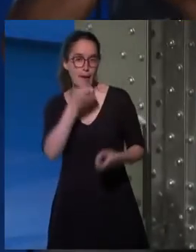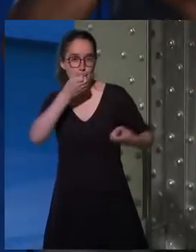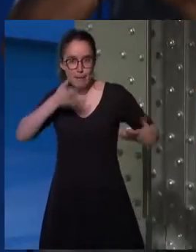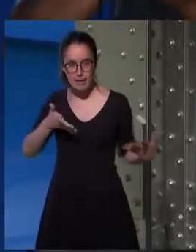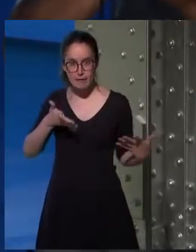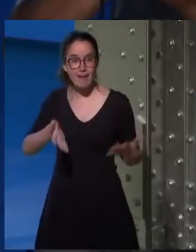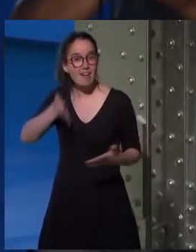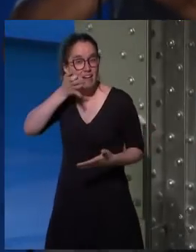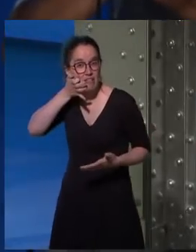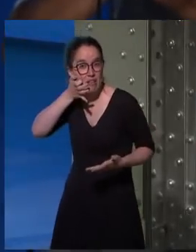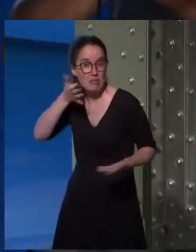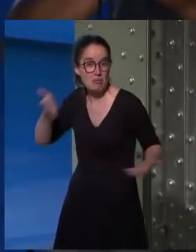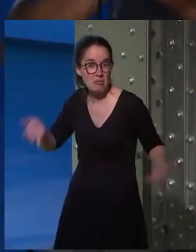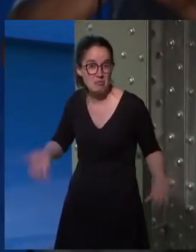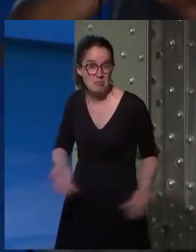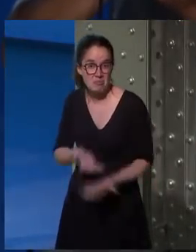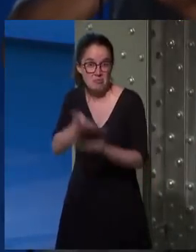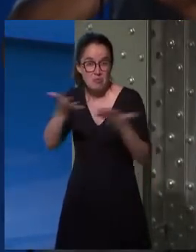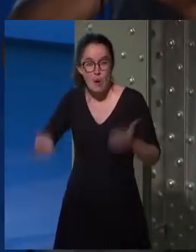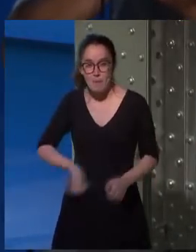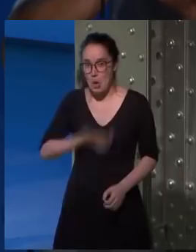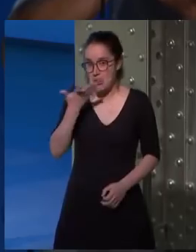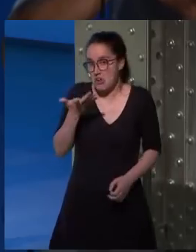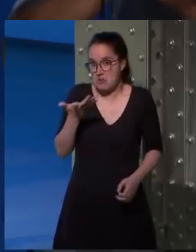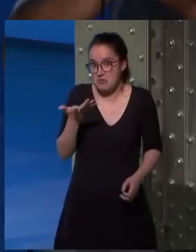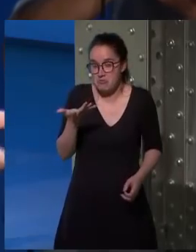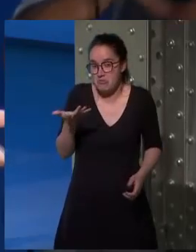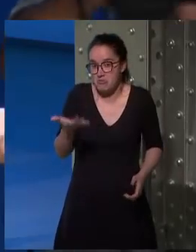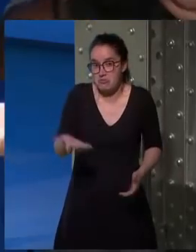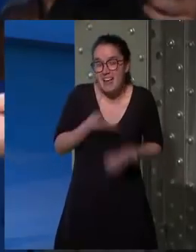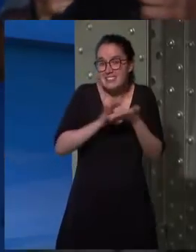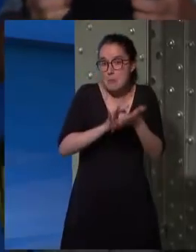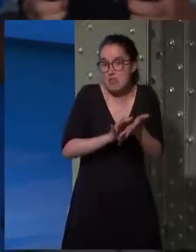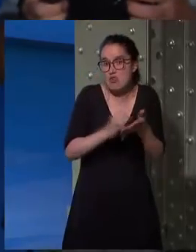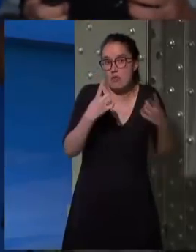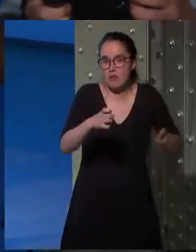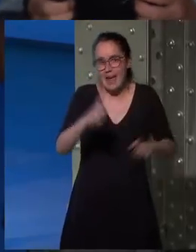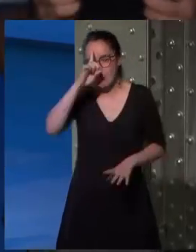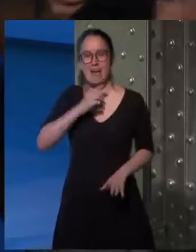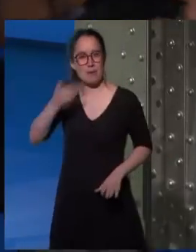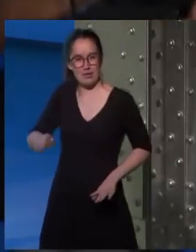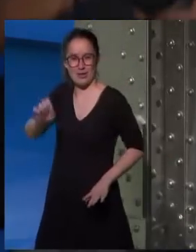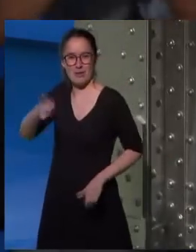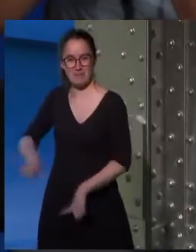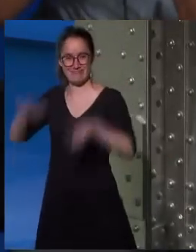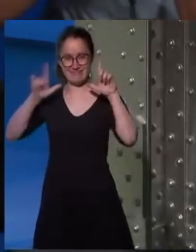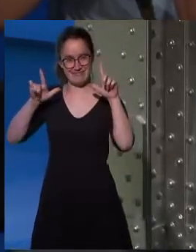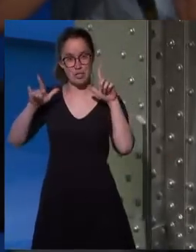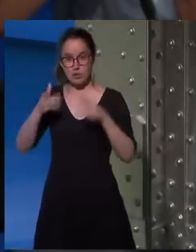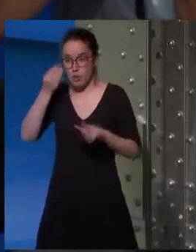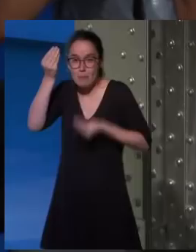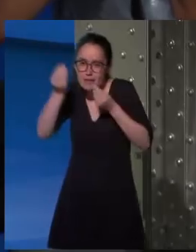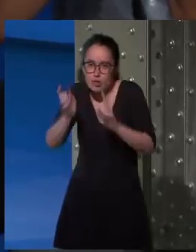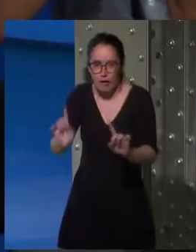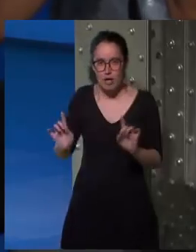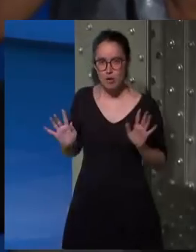que no realmente, o sea, una vocación de servicio, que es lo que es el periodismo, ¿no? Hombre, yo quiero pensar que no,